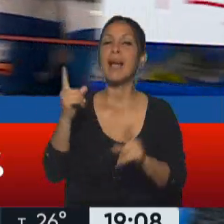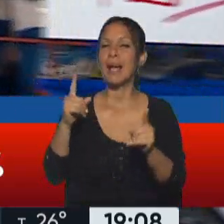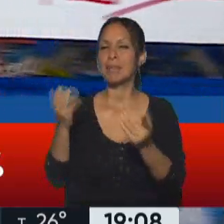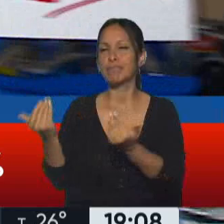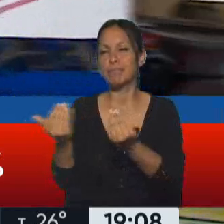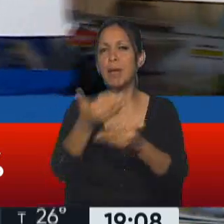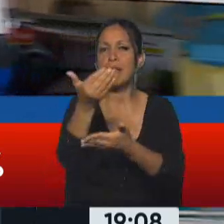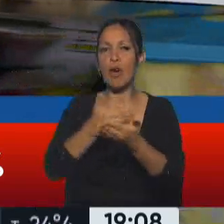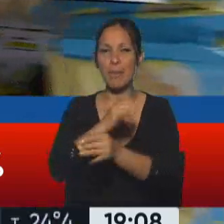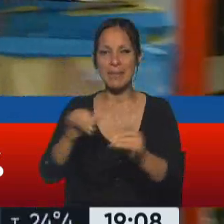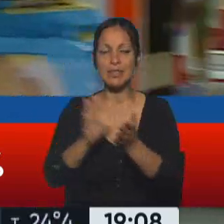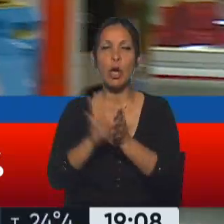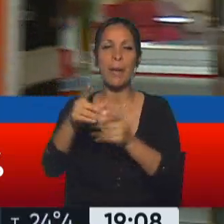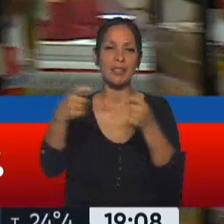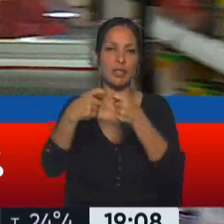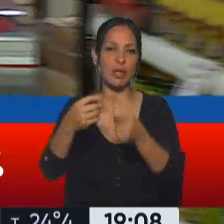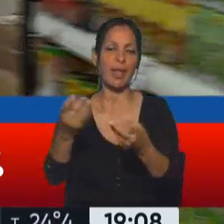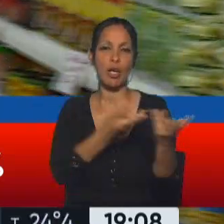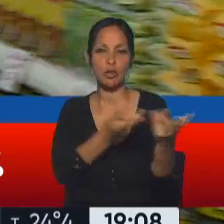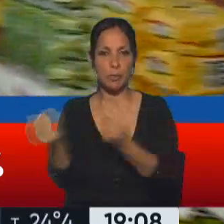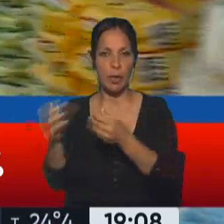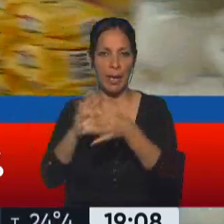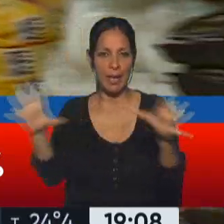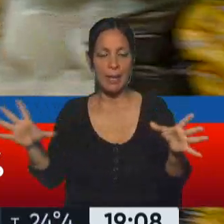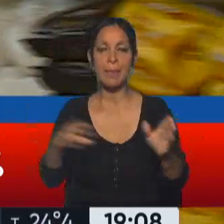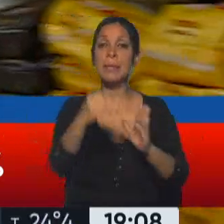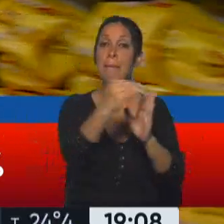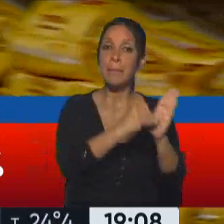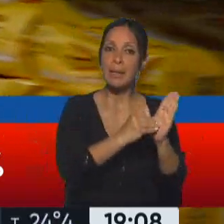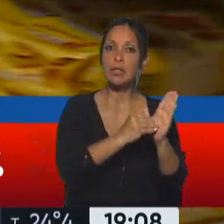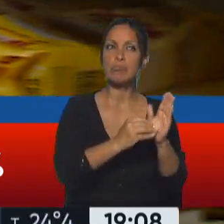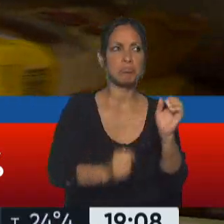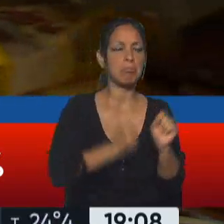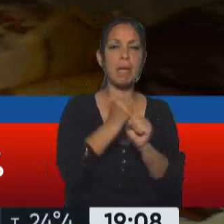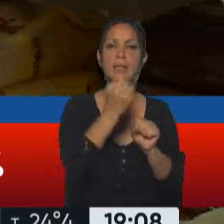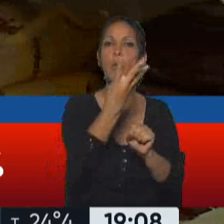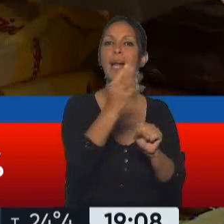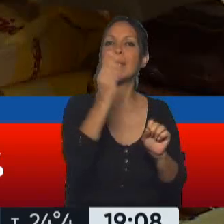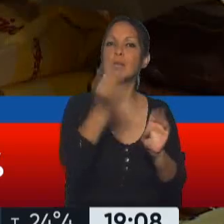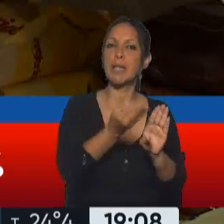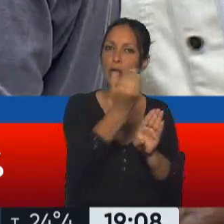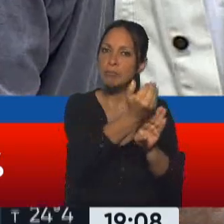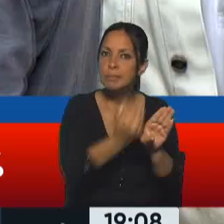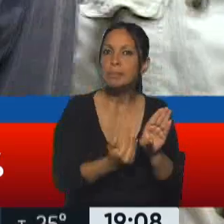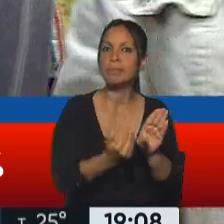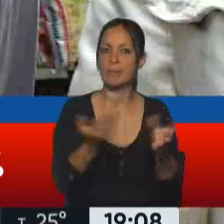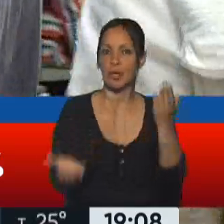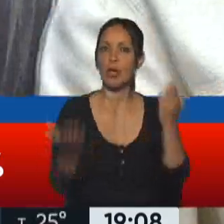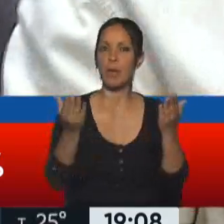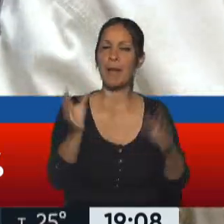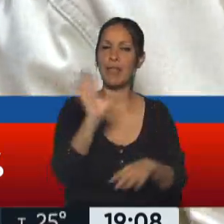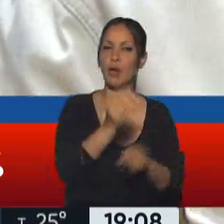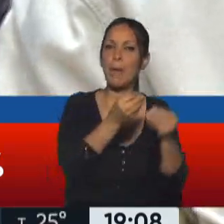de Consumidores Libres, los precios de la nueva canasta son de hasta un 40% inferiores respecto a inicios del mes de